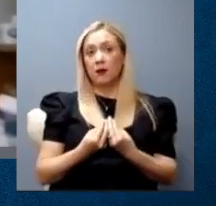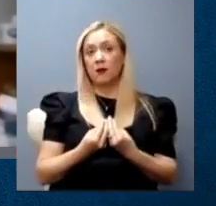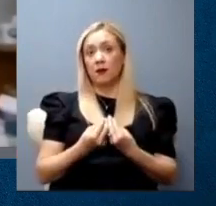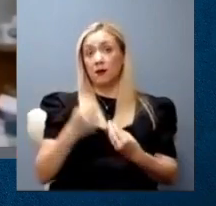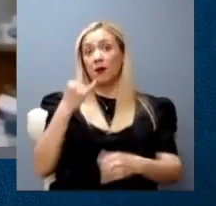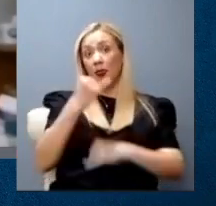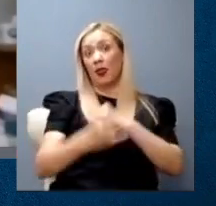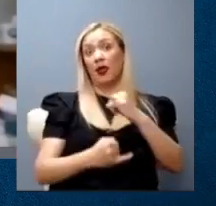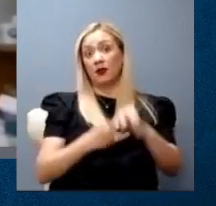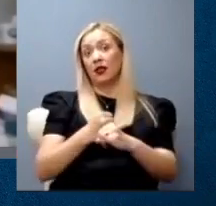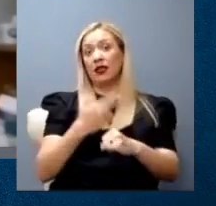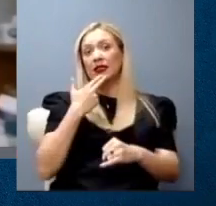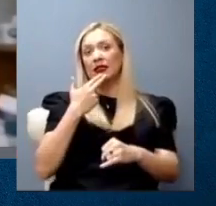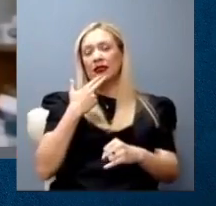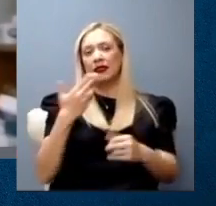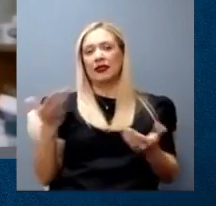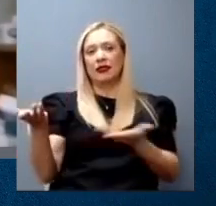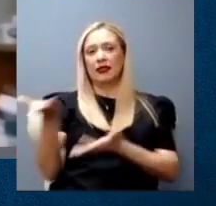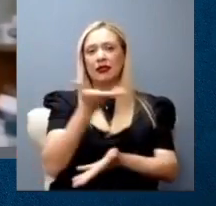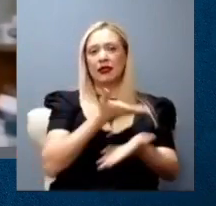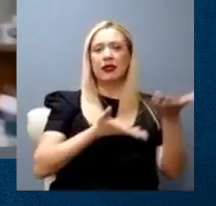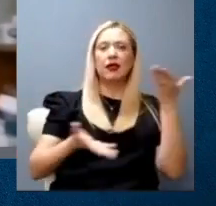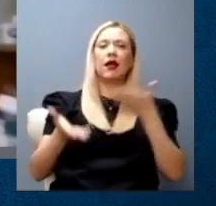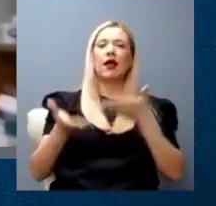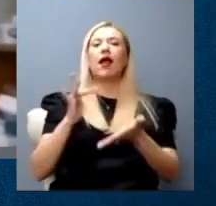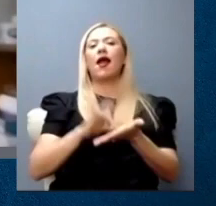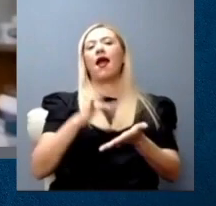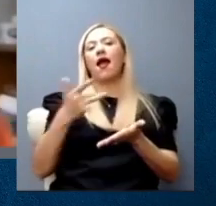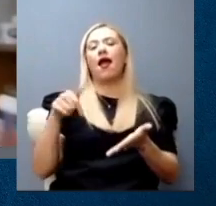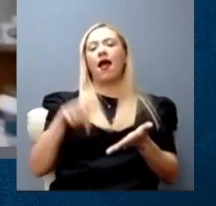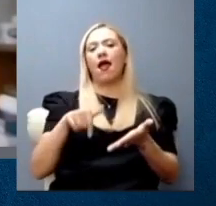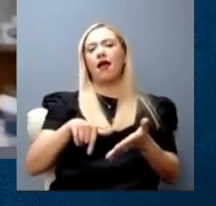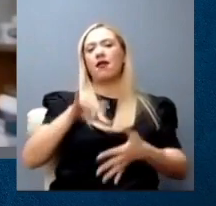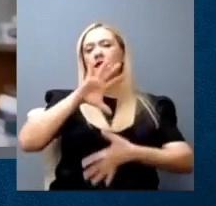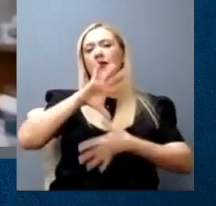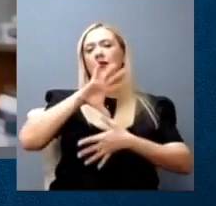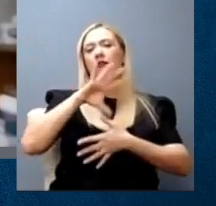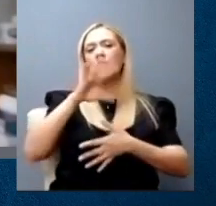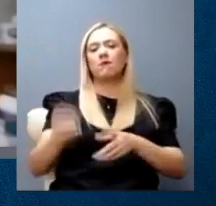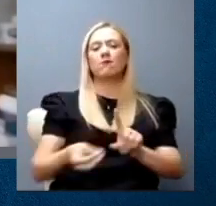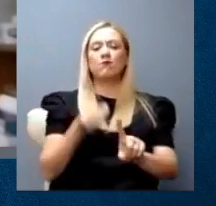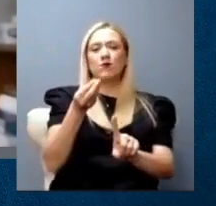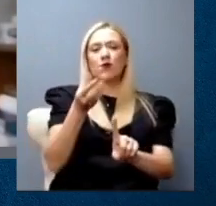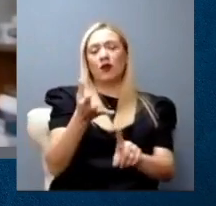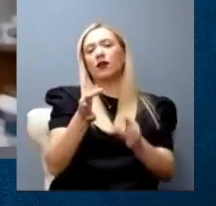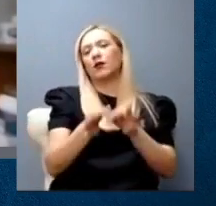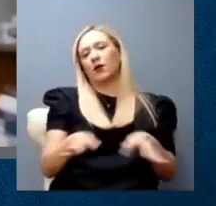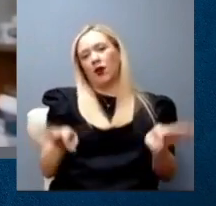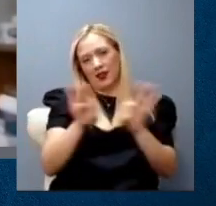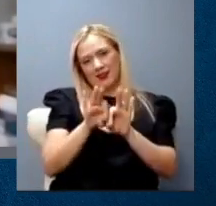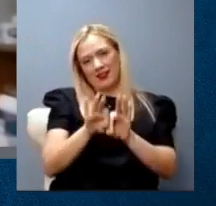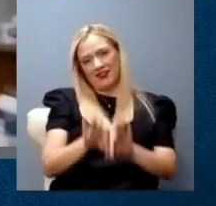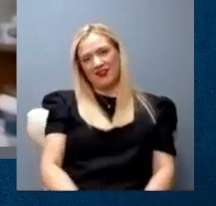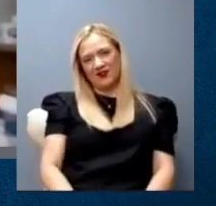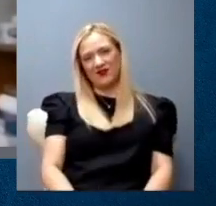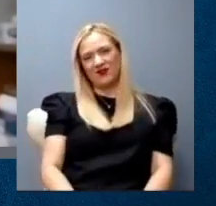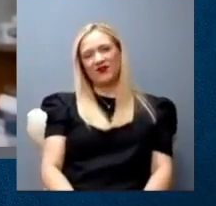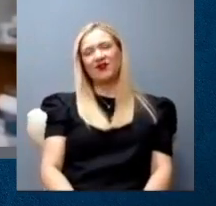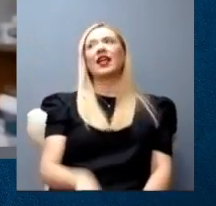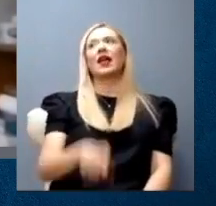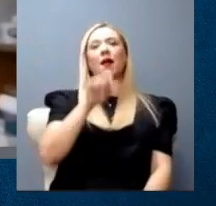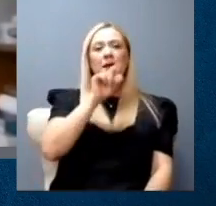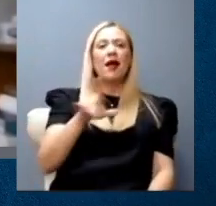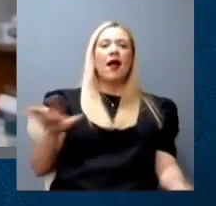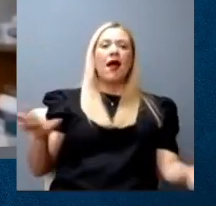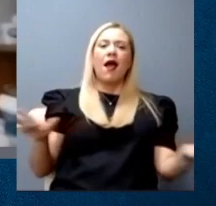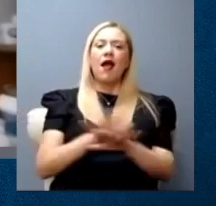internacionales. Entonces, esa influencia que ha tenido el Sistema Interamericano de Derechos Humanos es indiscutible. Ahora, también hemos tenido una evolución